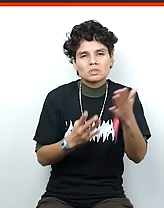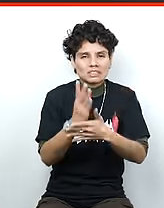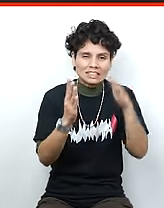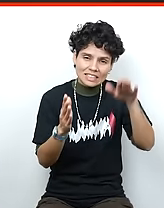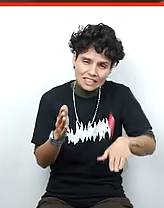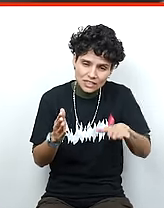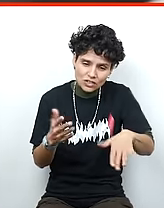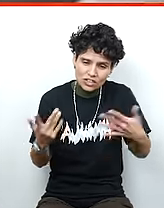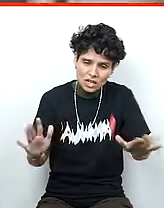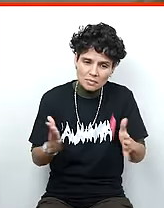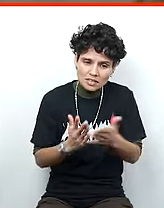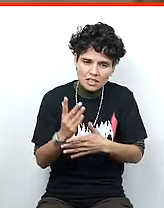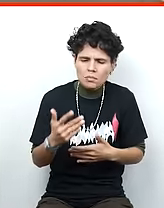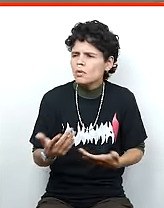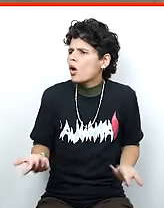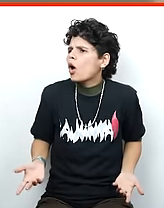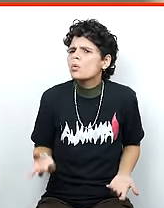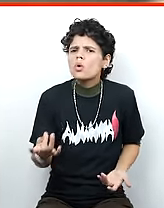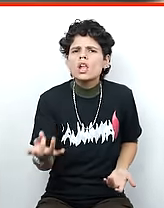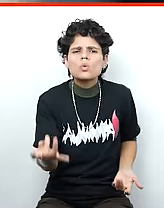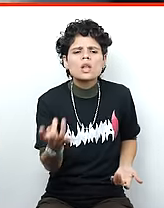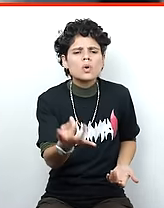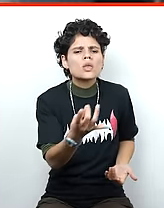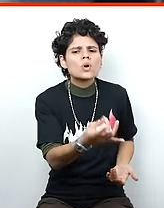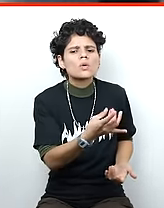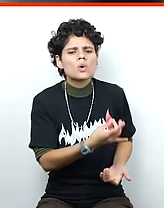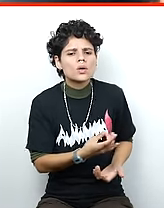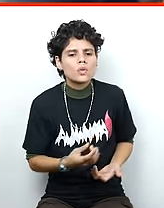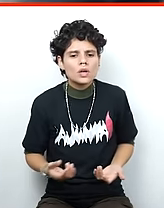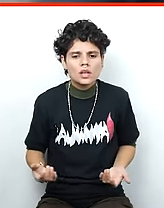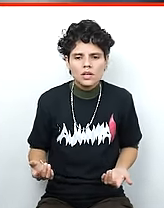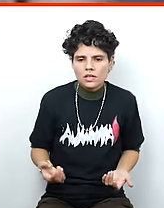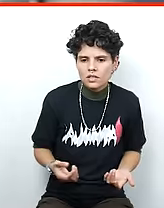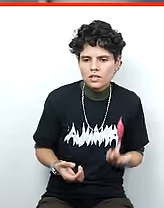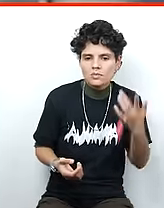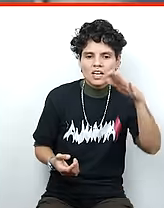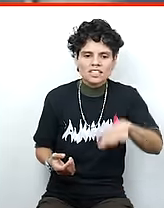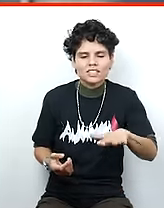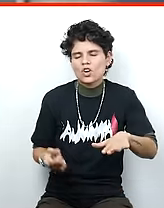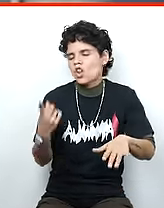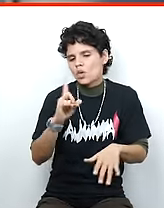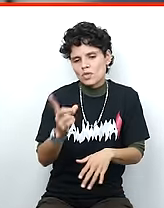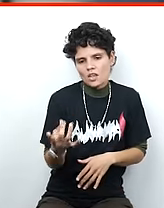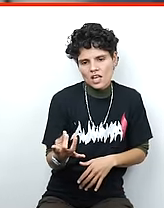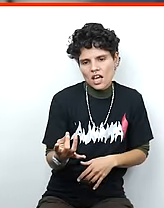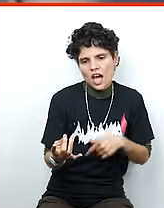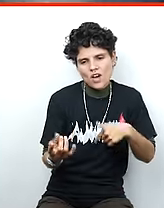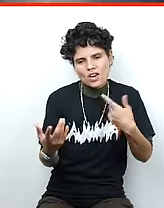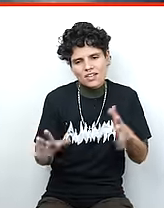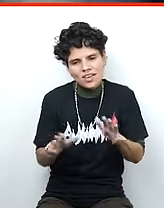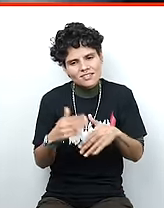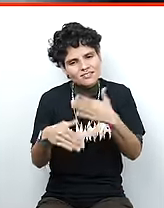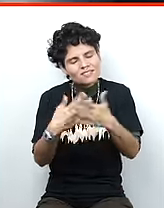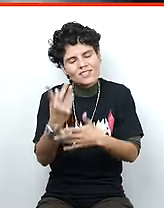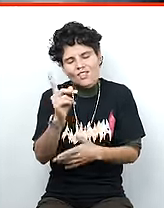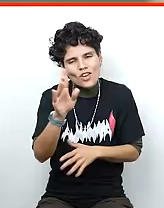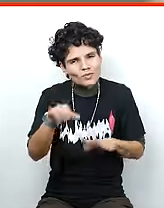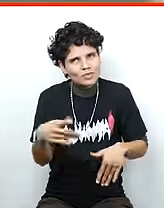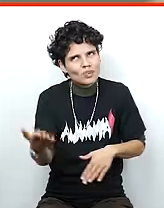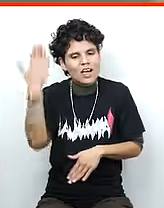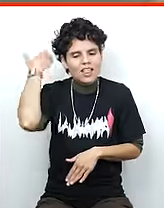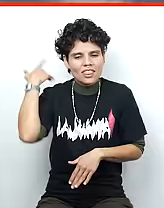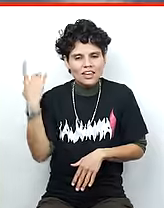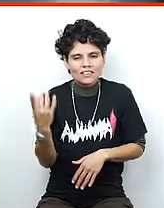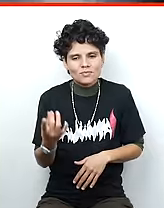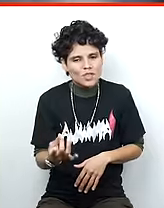empecé a tatuarme de cabro chico y... ¿A todos les duele, po? No, pero cuando era cabro chico no me dolía tanto. Ahora me duele más. Ya no es lo mismo. ¿Y